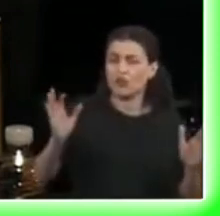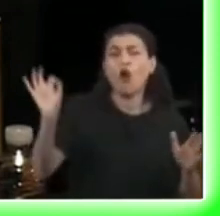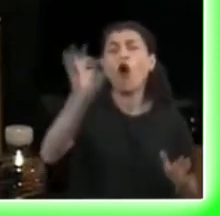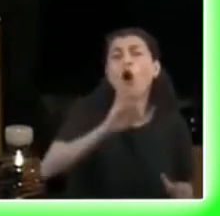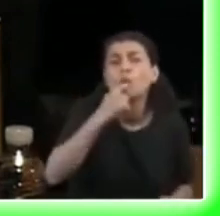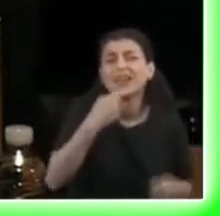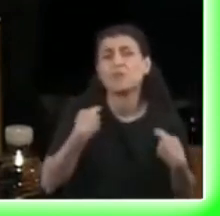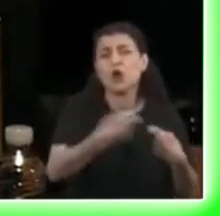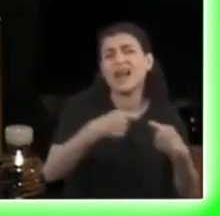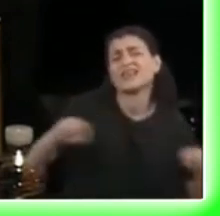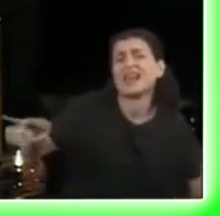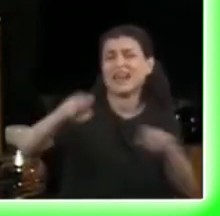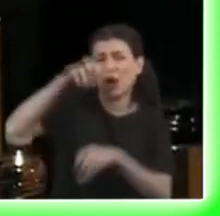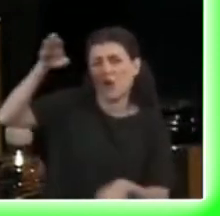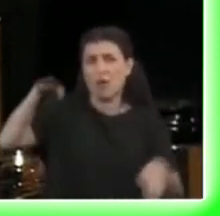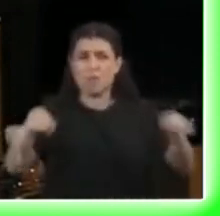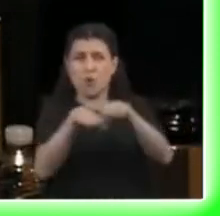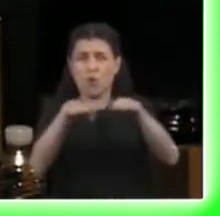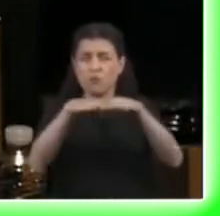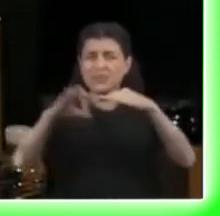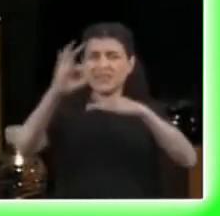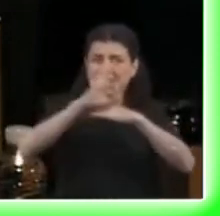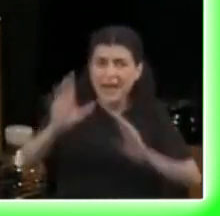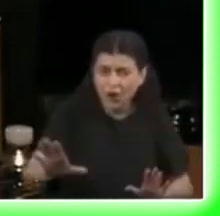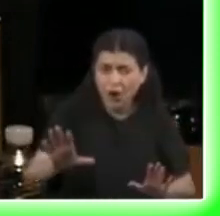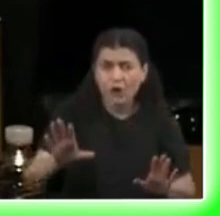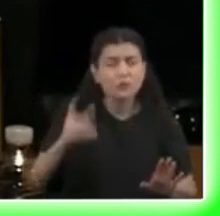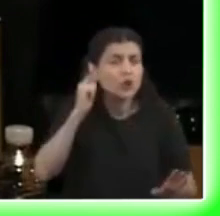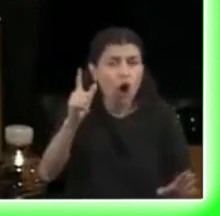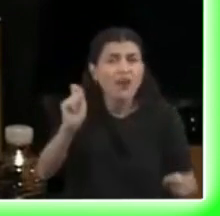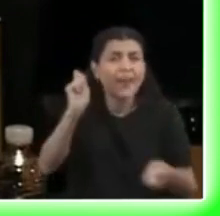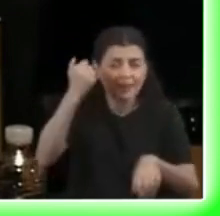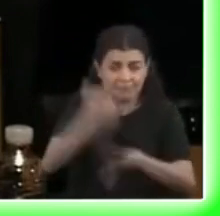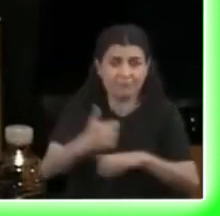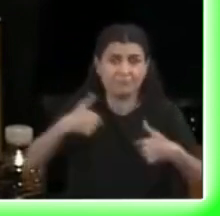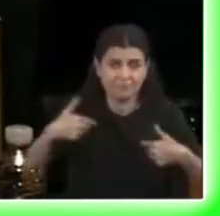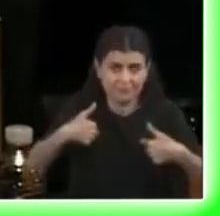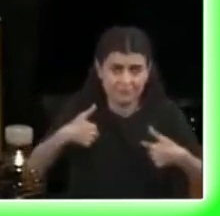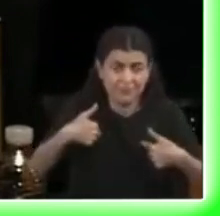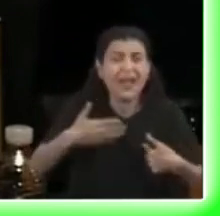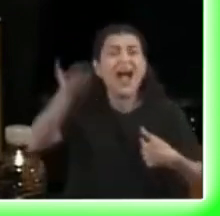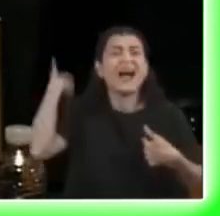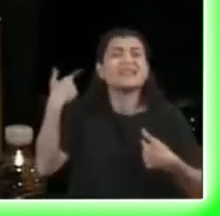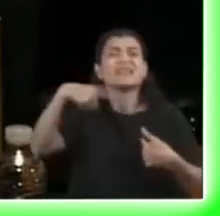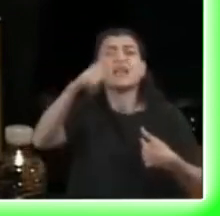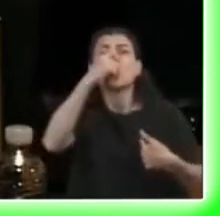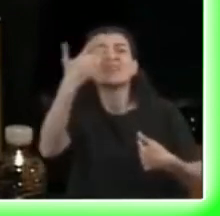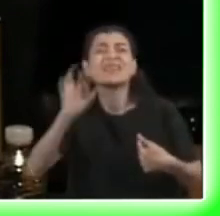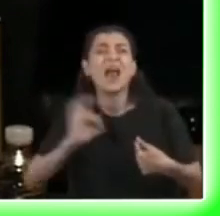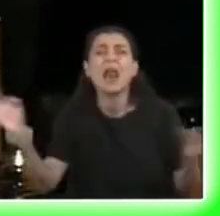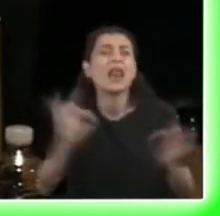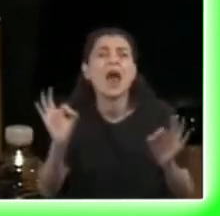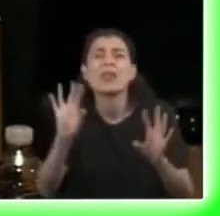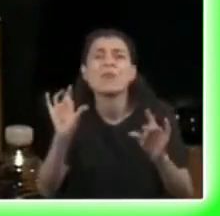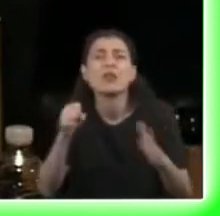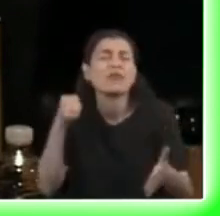digamos, algo que nadie logró en los últimos 123 años, o, digamos, limpiar el balance del Banco